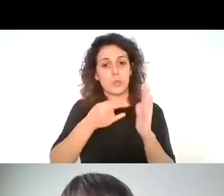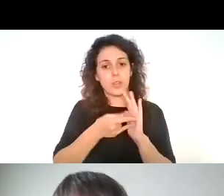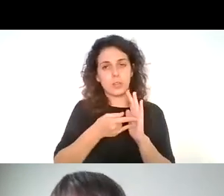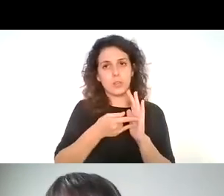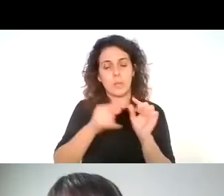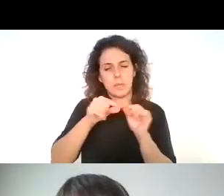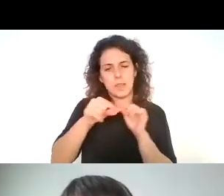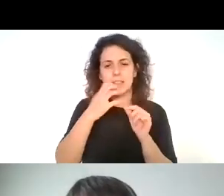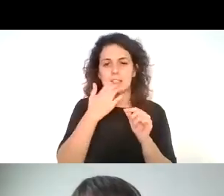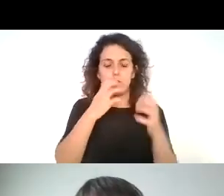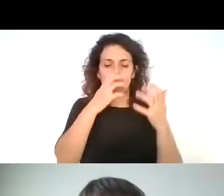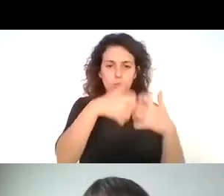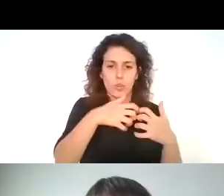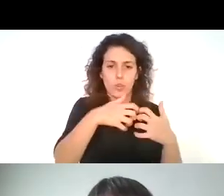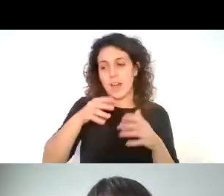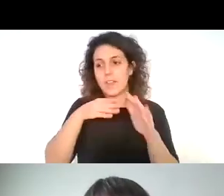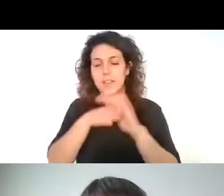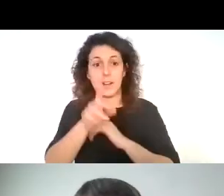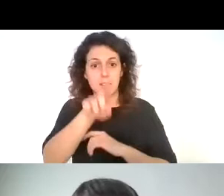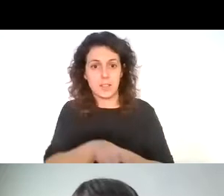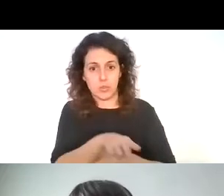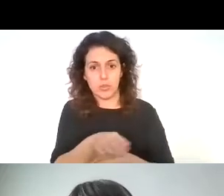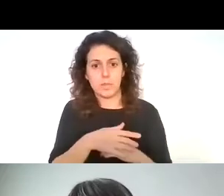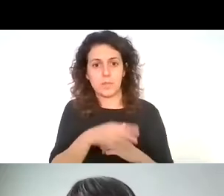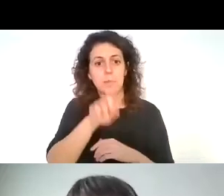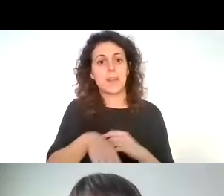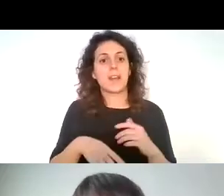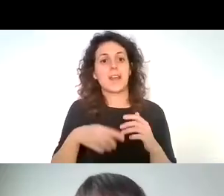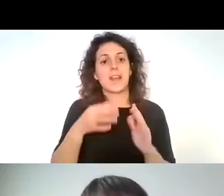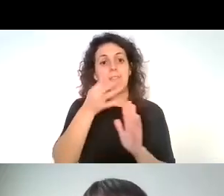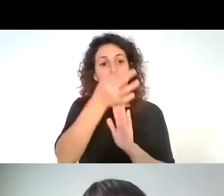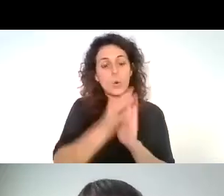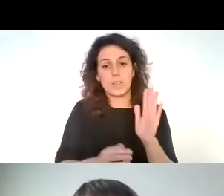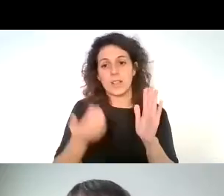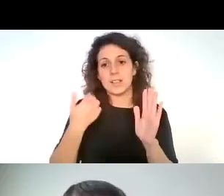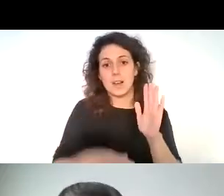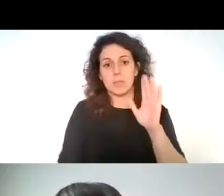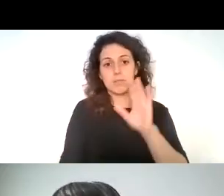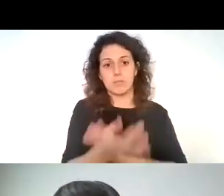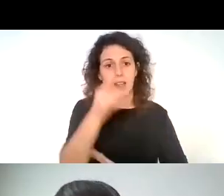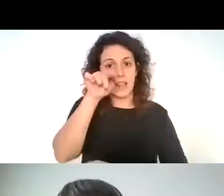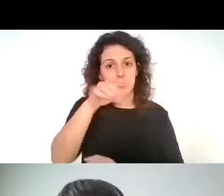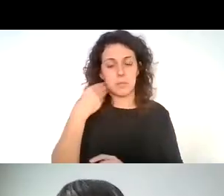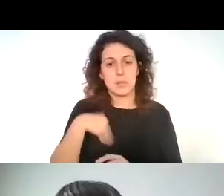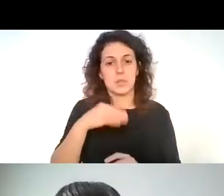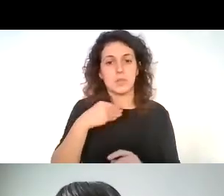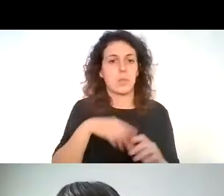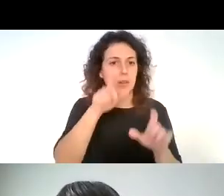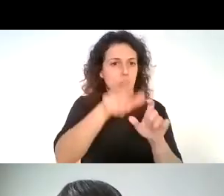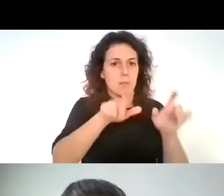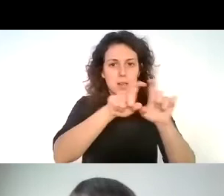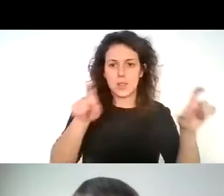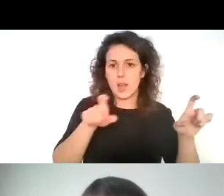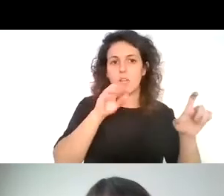empresas son accesibles y no. La encuesta ahora la tenemos subida en este portal, cualquier empresario entra, escoge